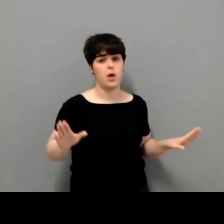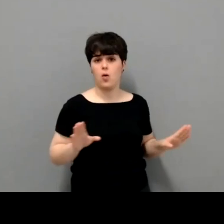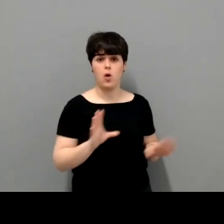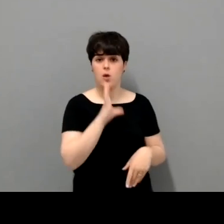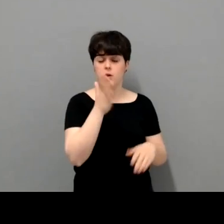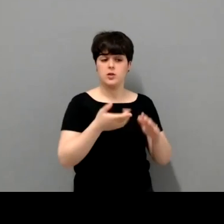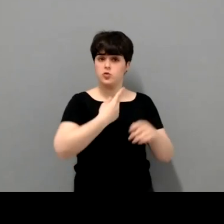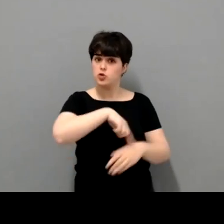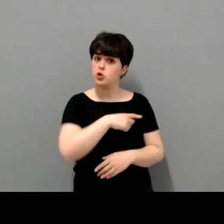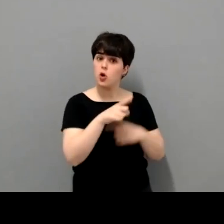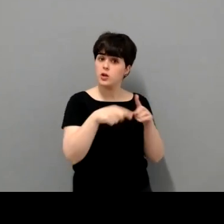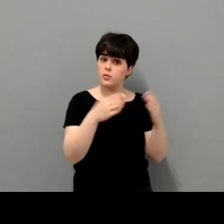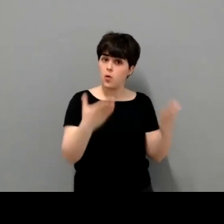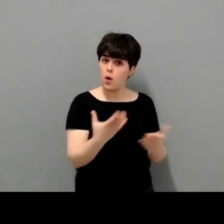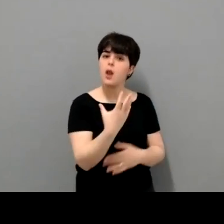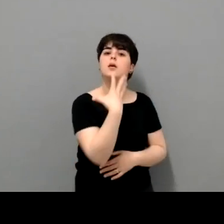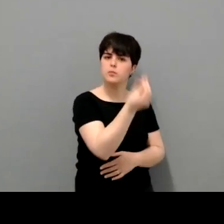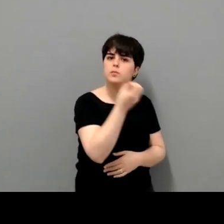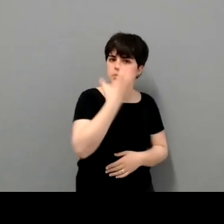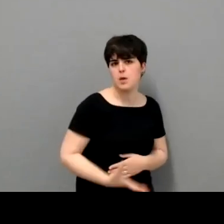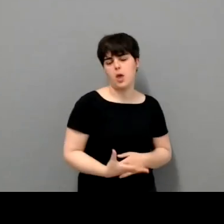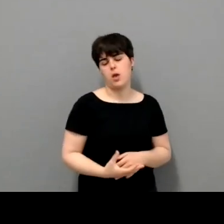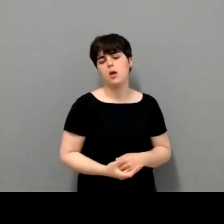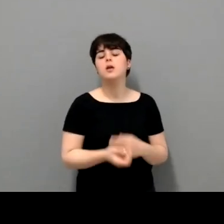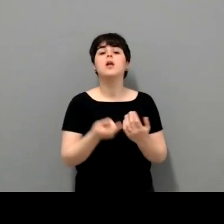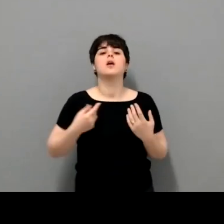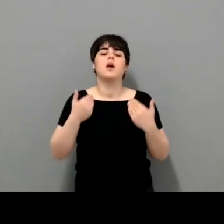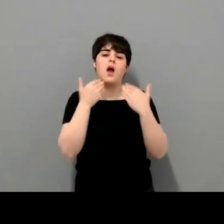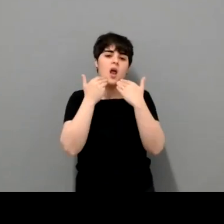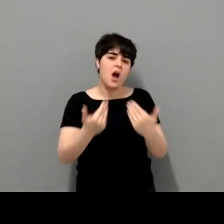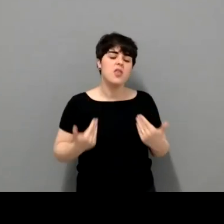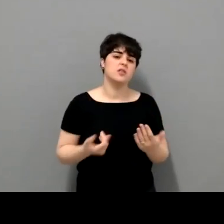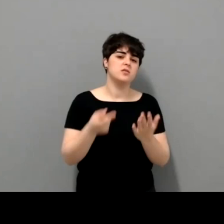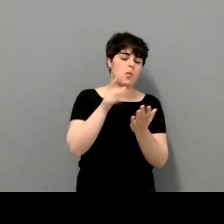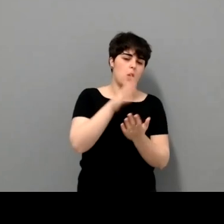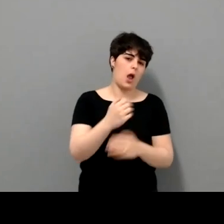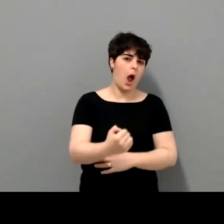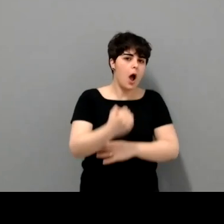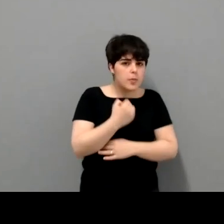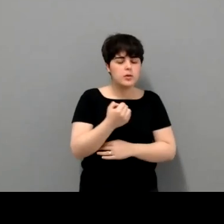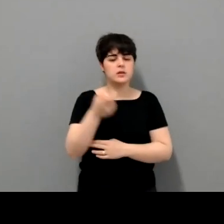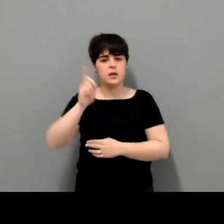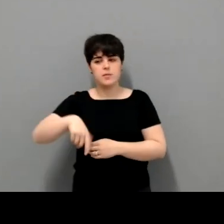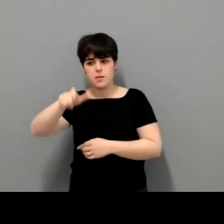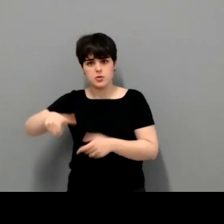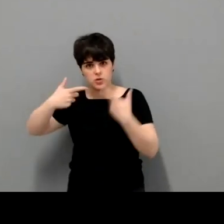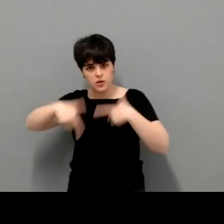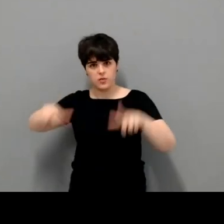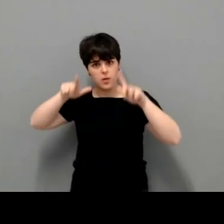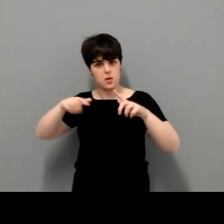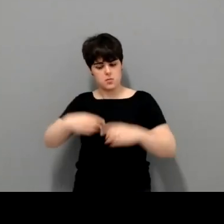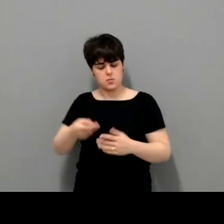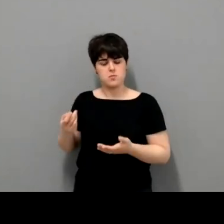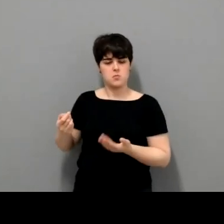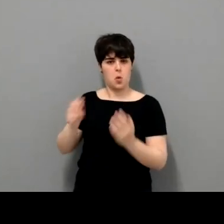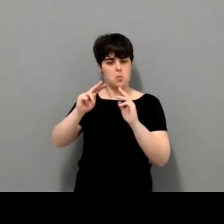que sepamos comprenderos. De nuevo, mi apoyo, mi agradecimiento a quienes en primera persona os situáis. Yo creo que la